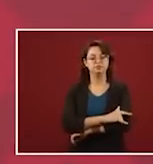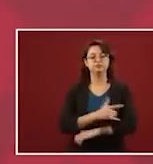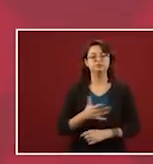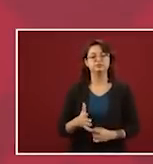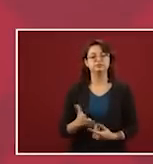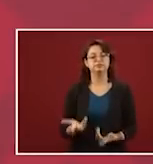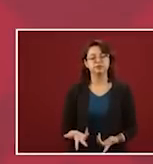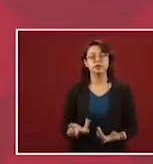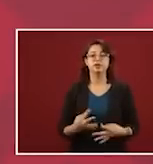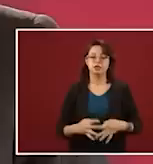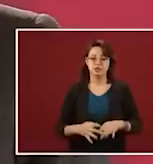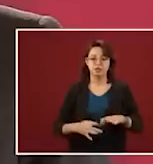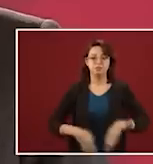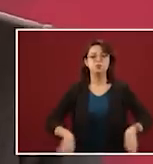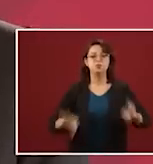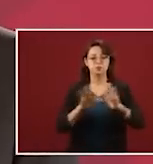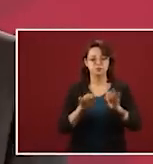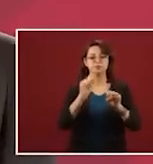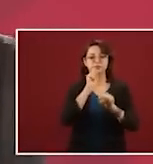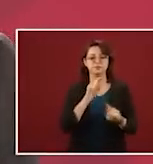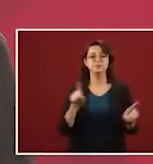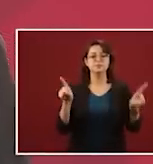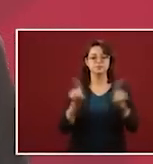es menester